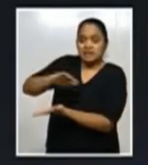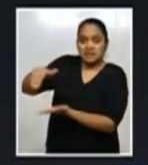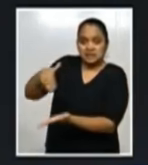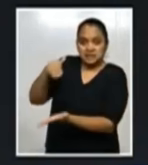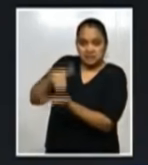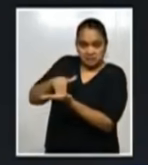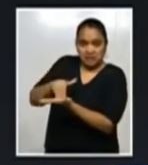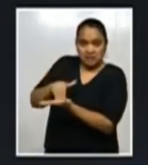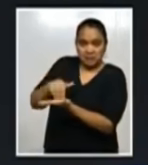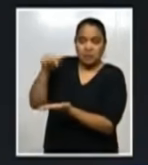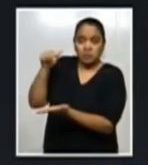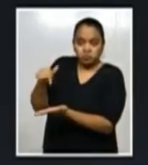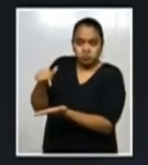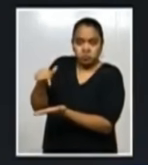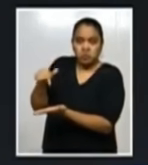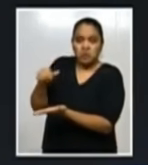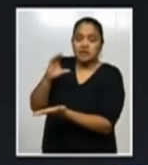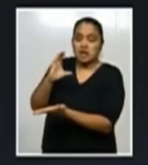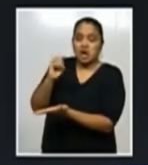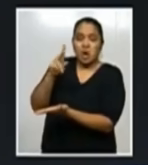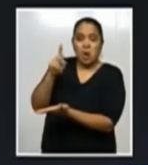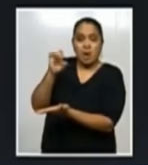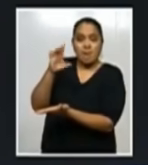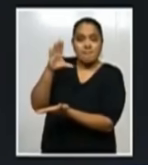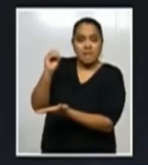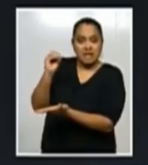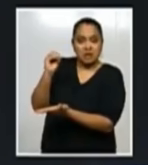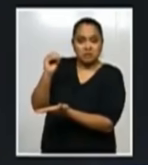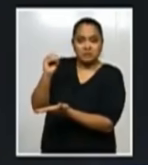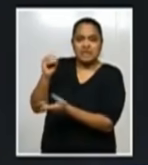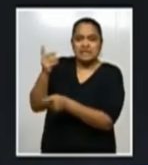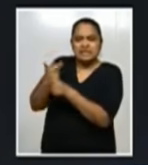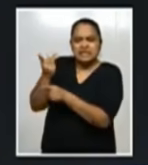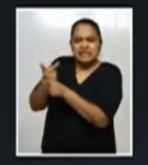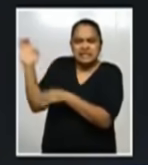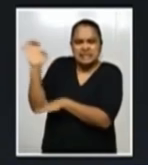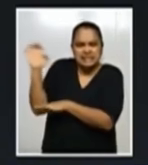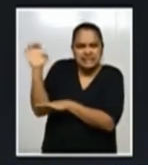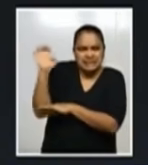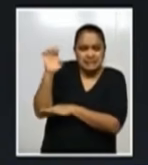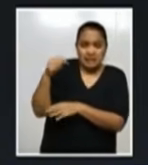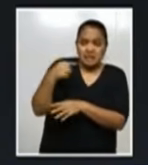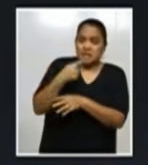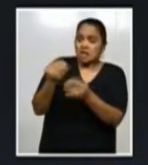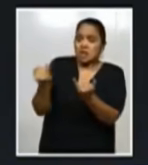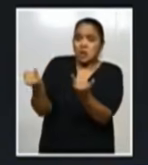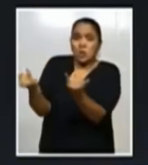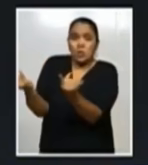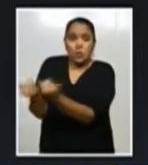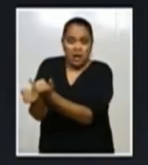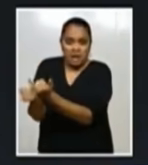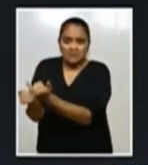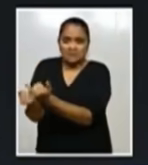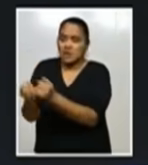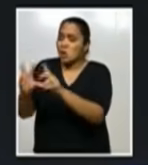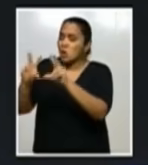país como una sola región, sino diferentes regiones. No es lo mismo Occidente que el Sur, no es lo